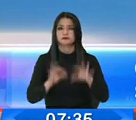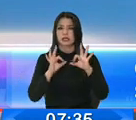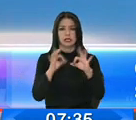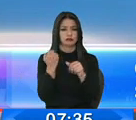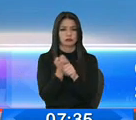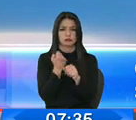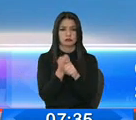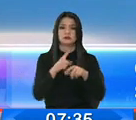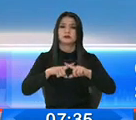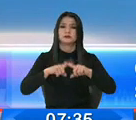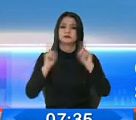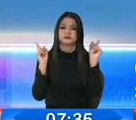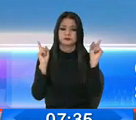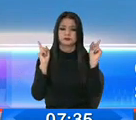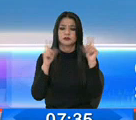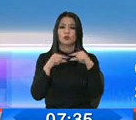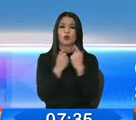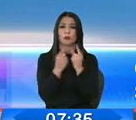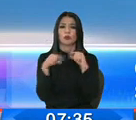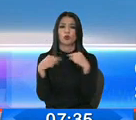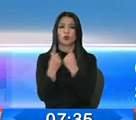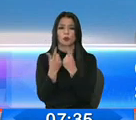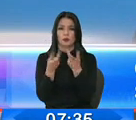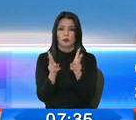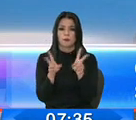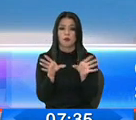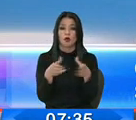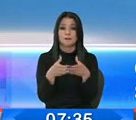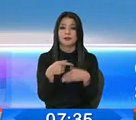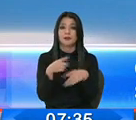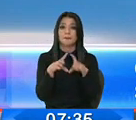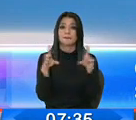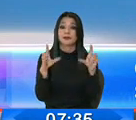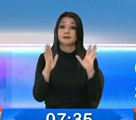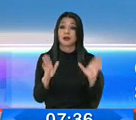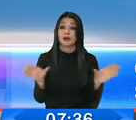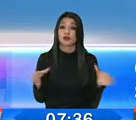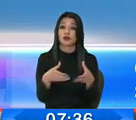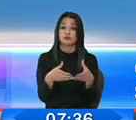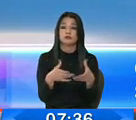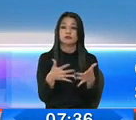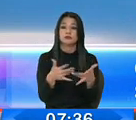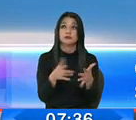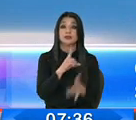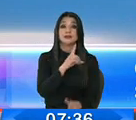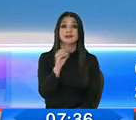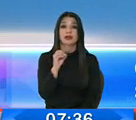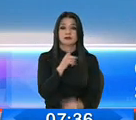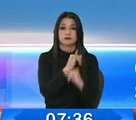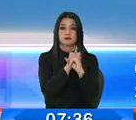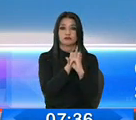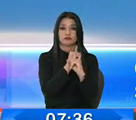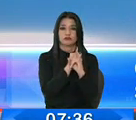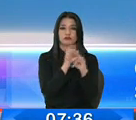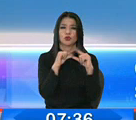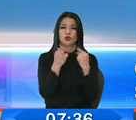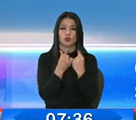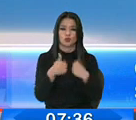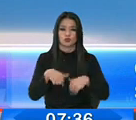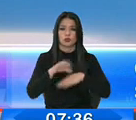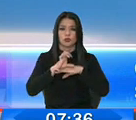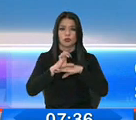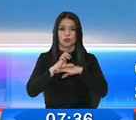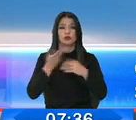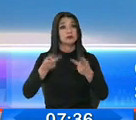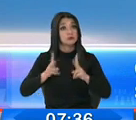trabajando con varios gremios, principalmente el Comité Empresarial, que agrupa más de 100 entidades gremiales aquí en el país,